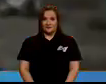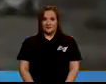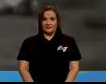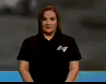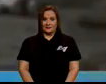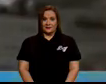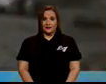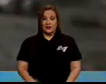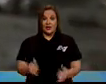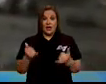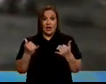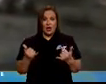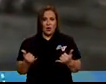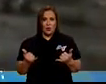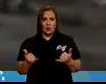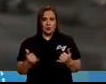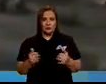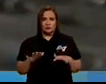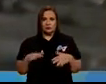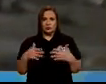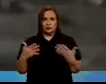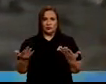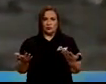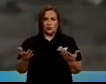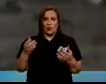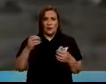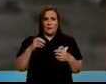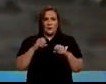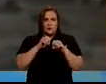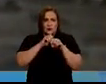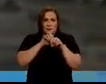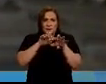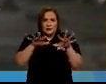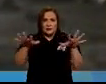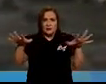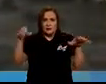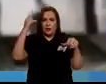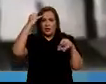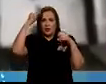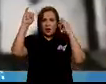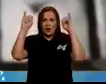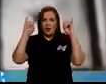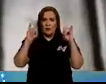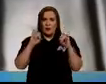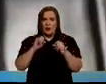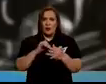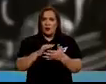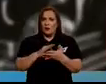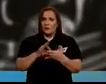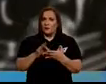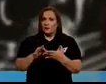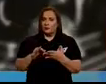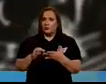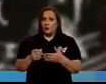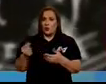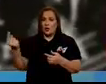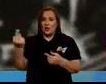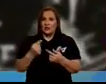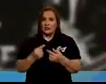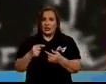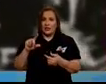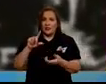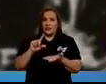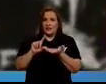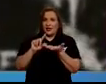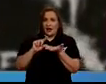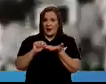Ahora, ¿cómo se empiezan a propagar las ideas independentistas al pueblo? Con la llegada de la imprenta, que permitió la